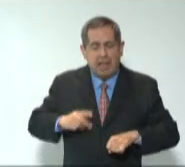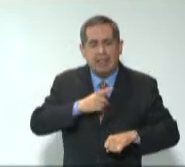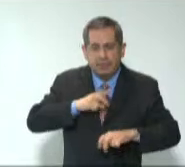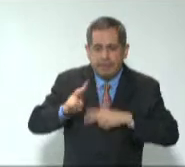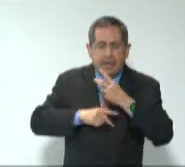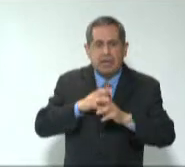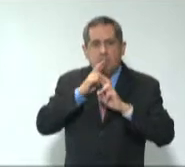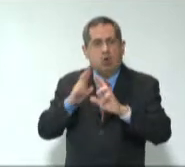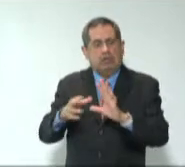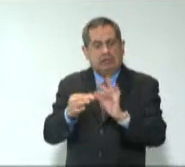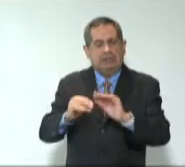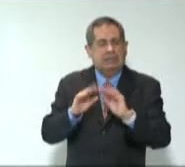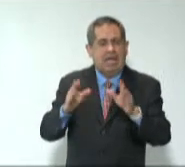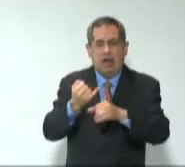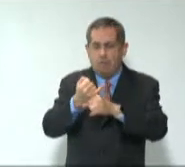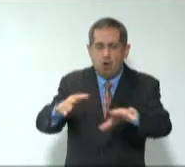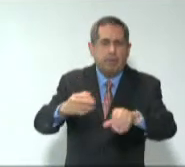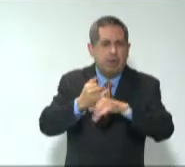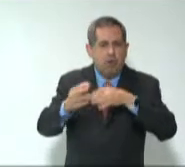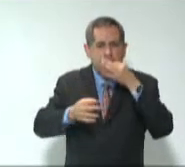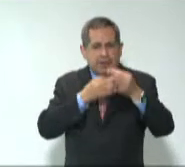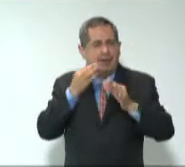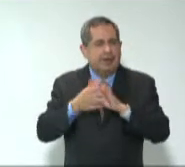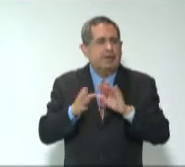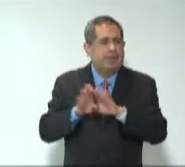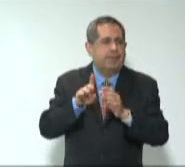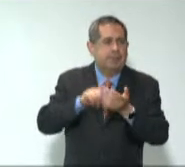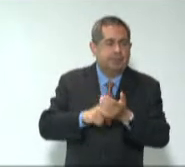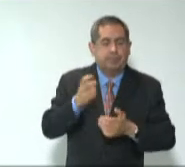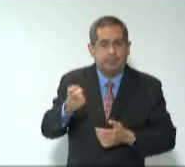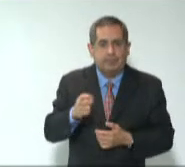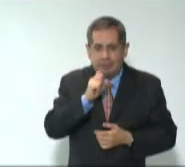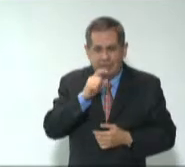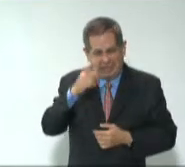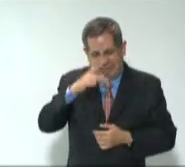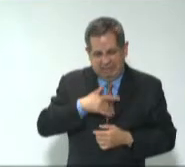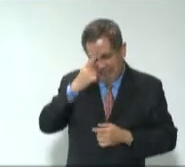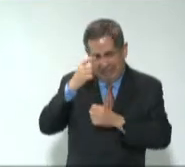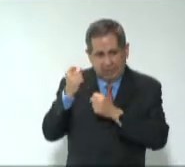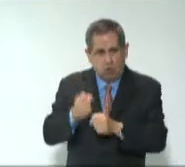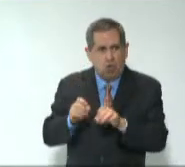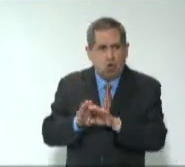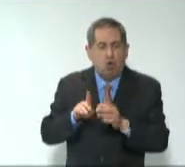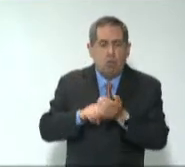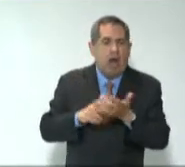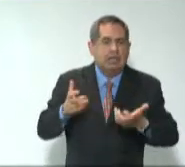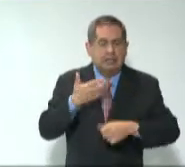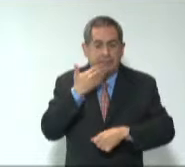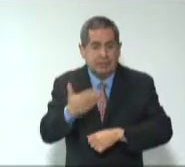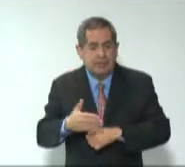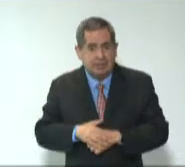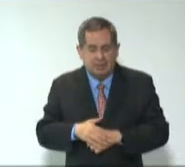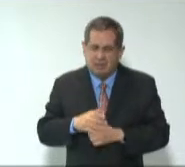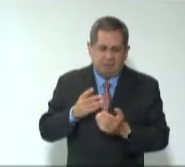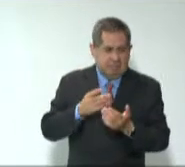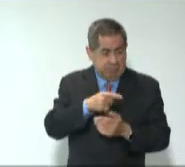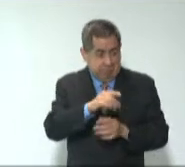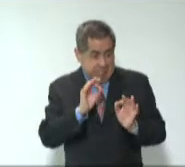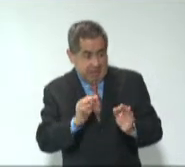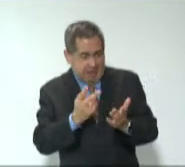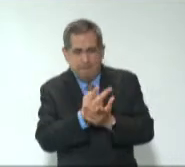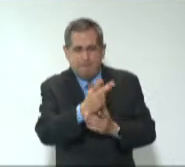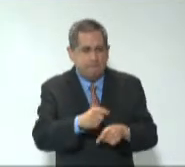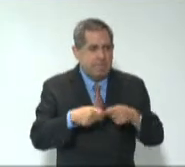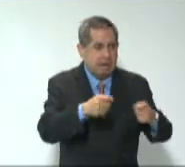rendir digamos estos informes o esta rendición de cuentas y les aseguro que aquellos que lo hayaan hecho bien serán premiados y los que